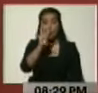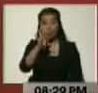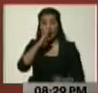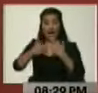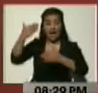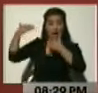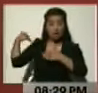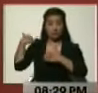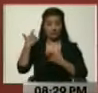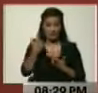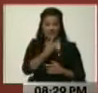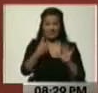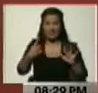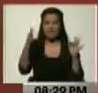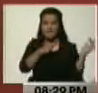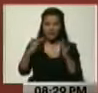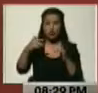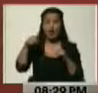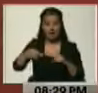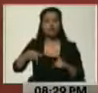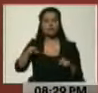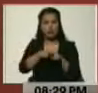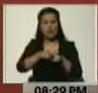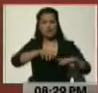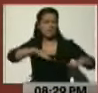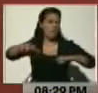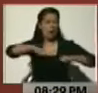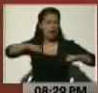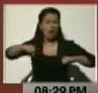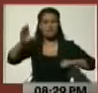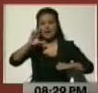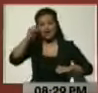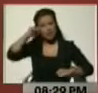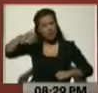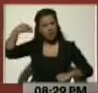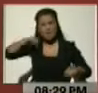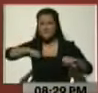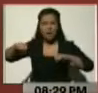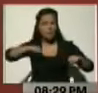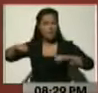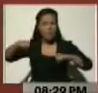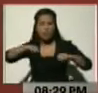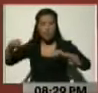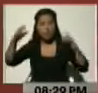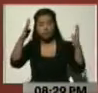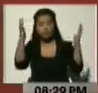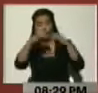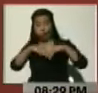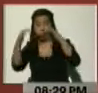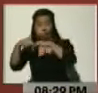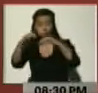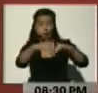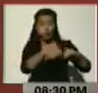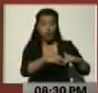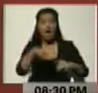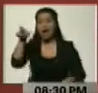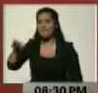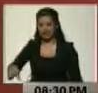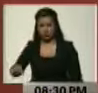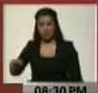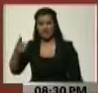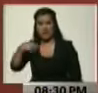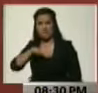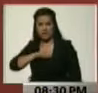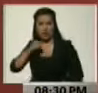terrible terremoto de Caracas. Los realistas se aprovecharon de la circunstancia para hacer creer al pueblo que se trataba de un castigo de Dios por buscar la independencia de